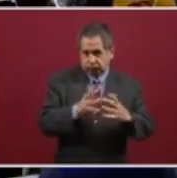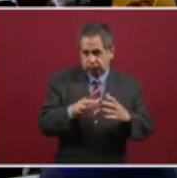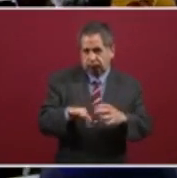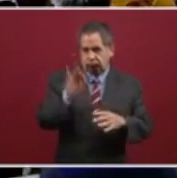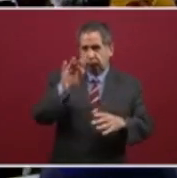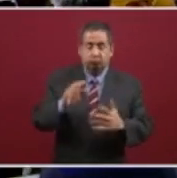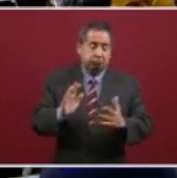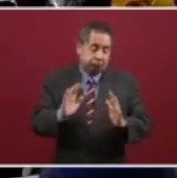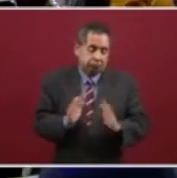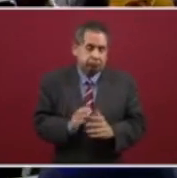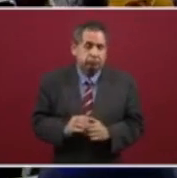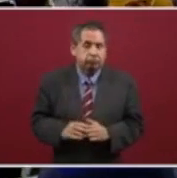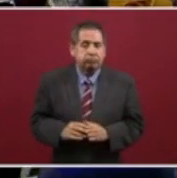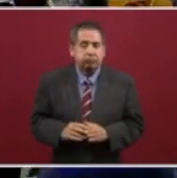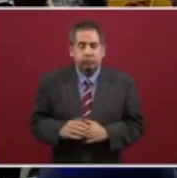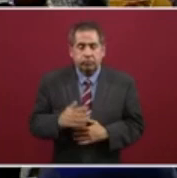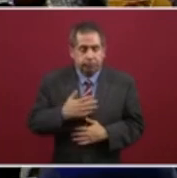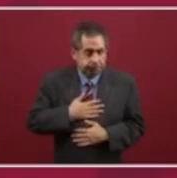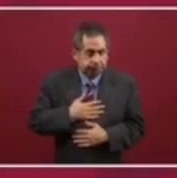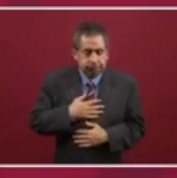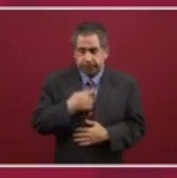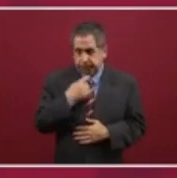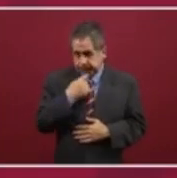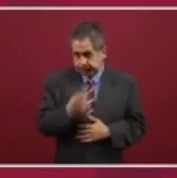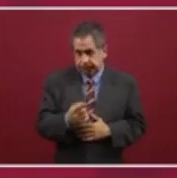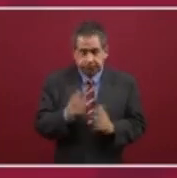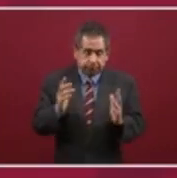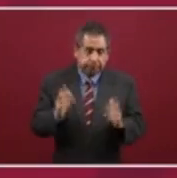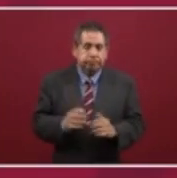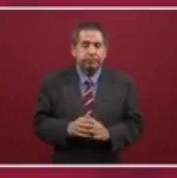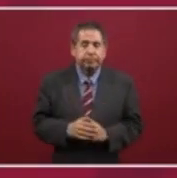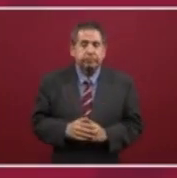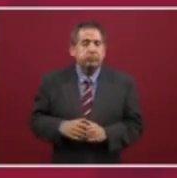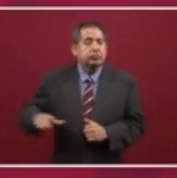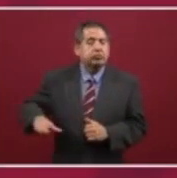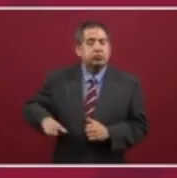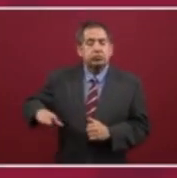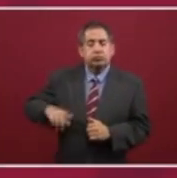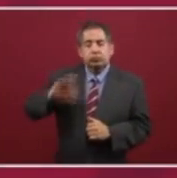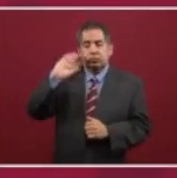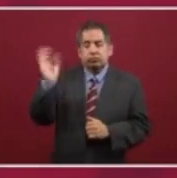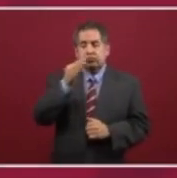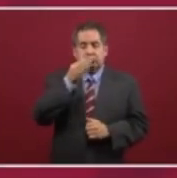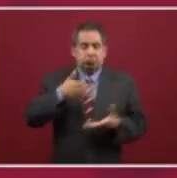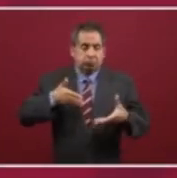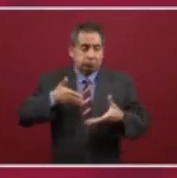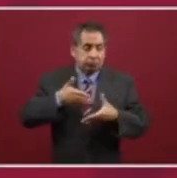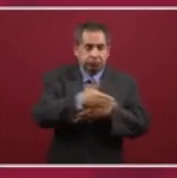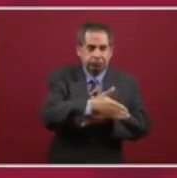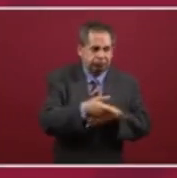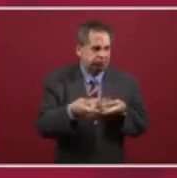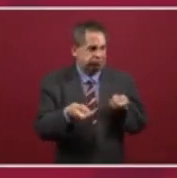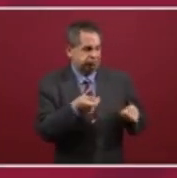Yo puedo decirles que el gobierno federal no intervino